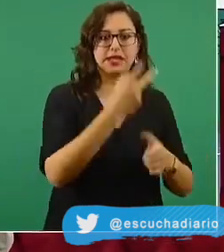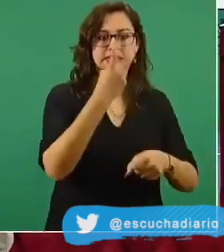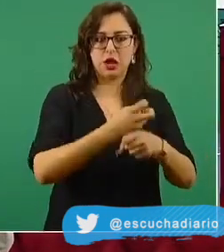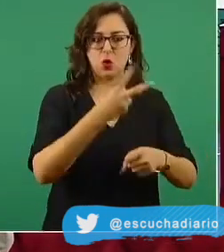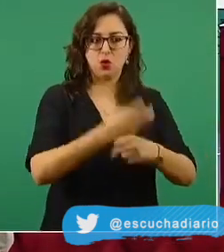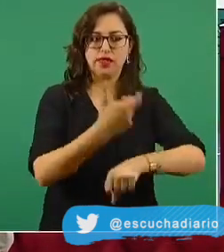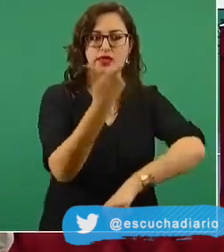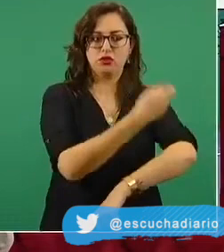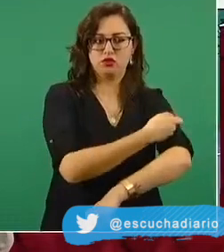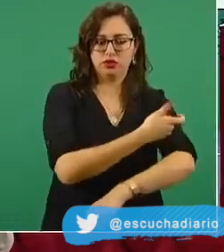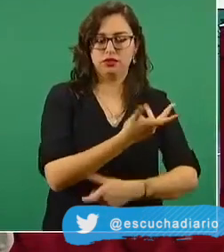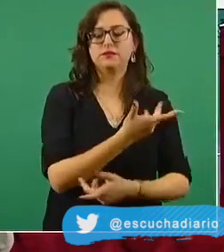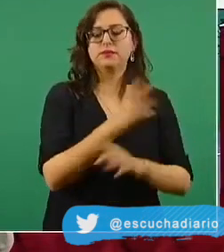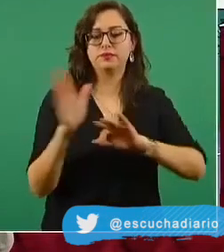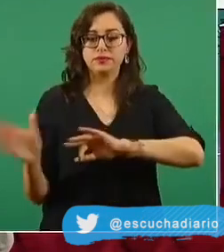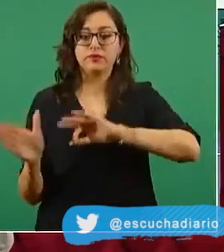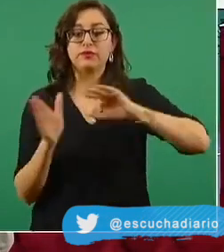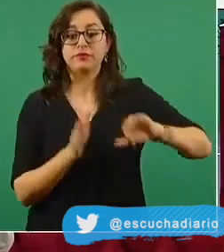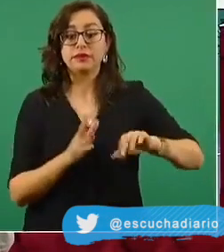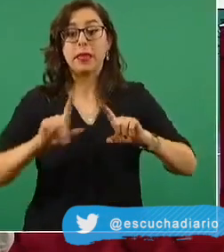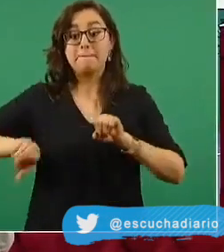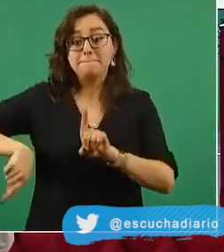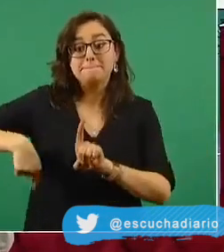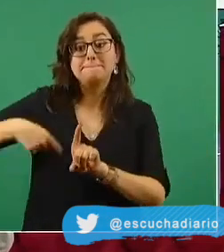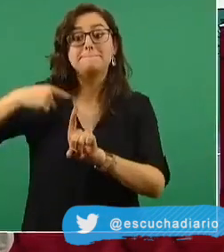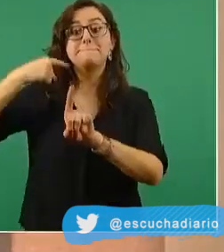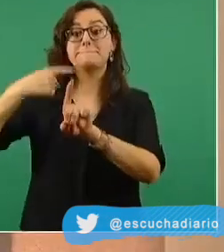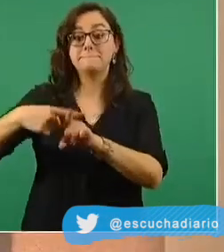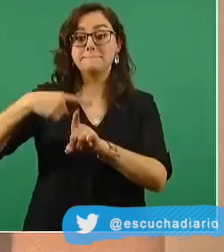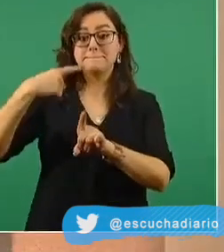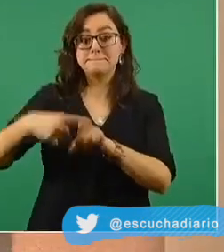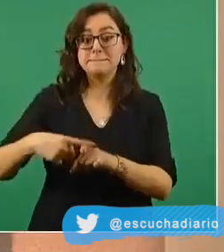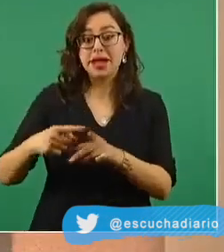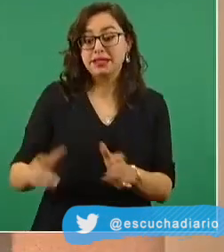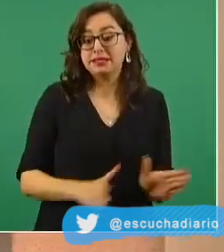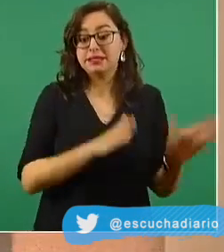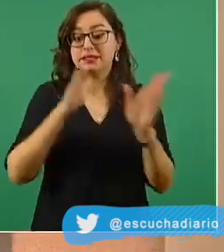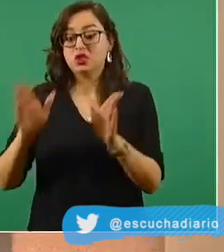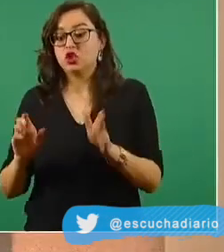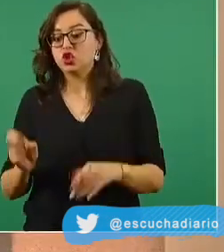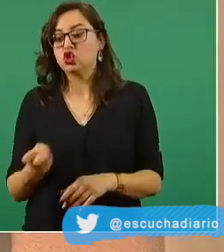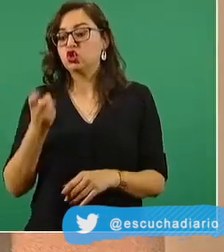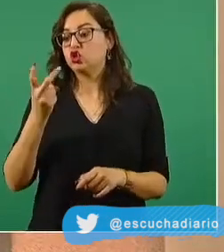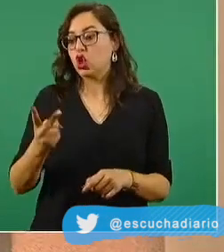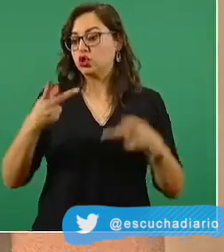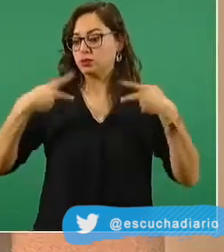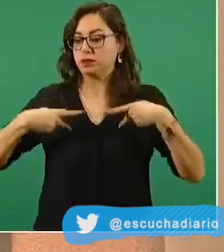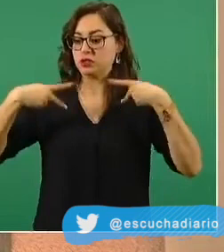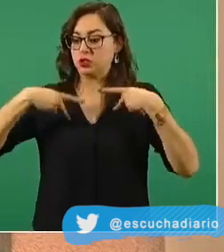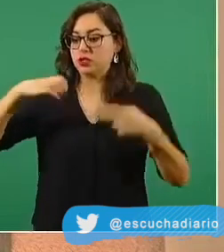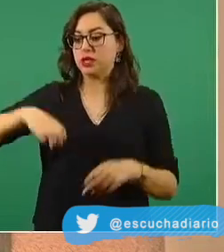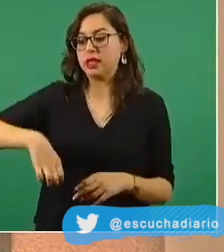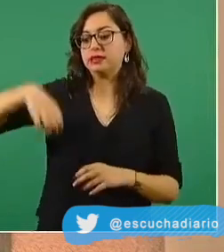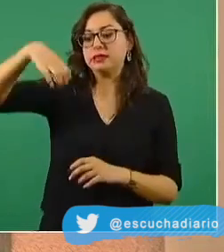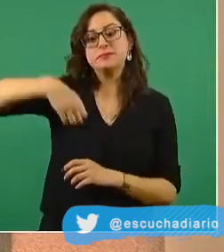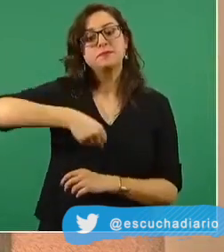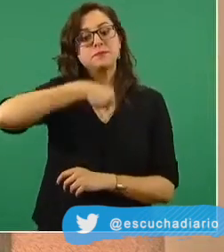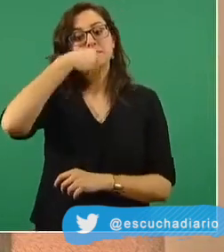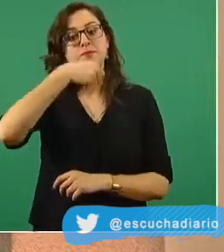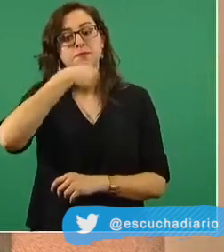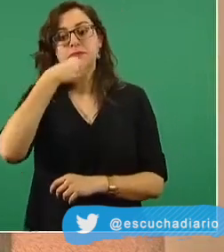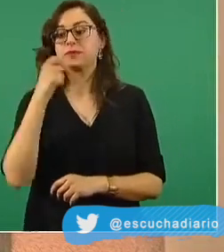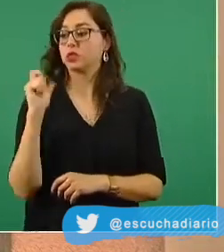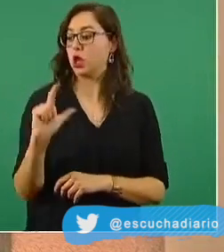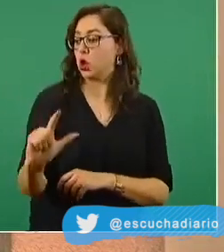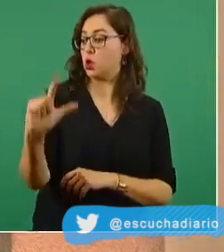dosis. Pero entonces esto ahora se suma a la etapa 2 que ya venía o se había iniciado desde el día lunes, en